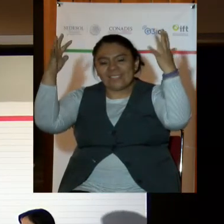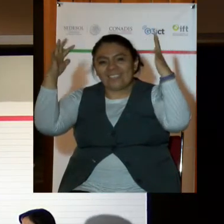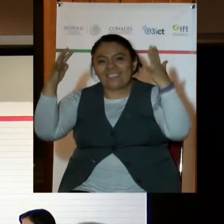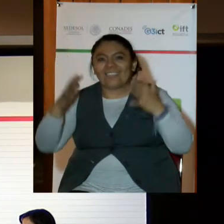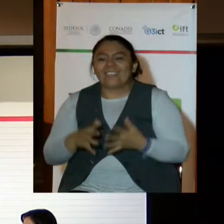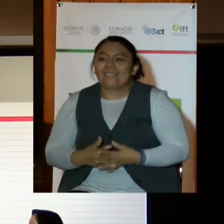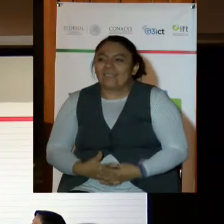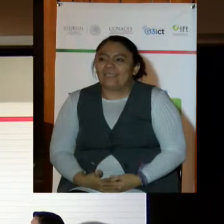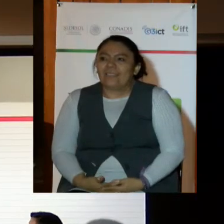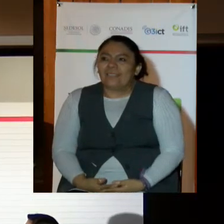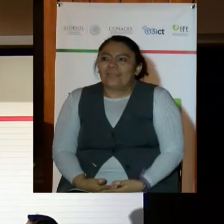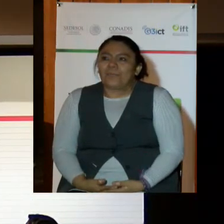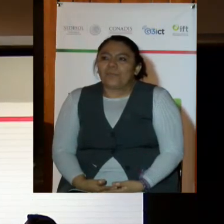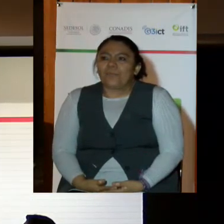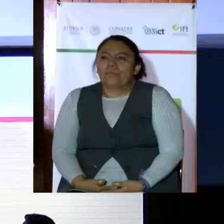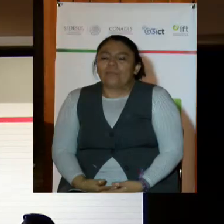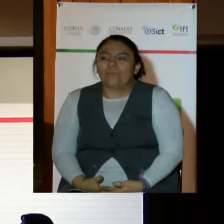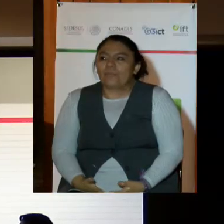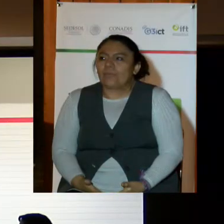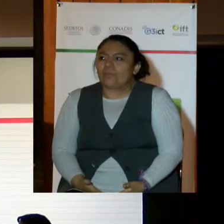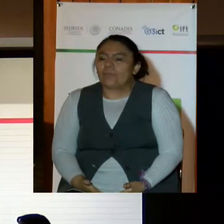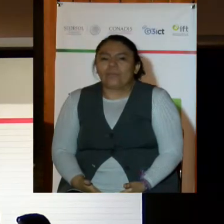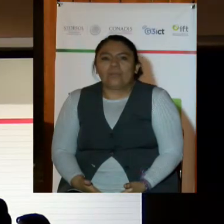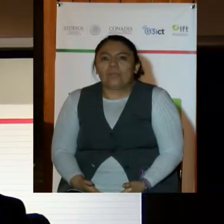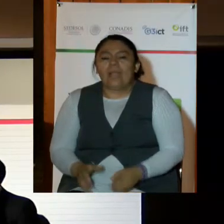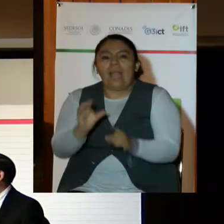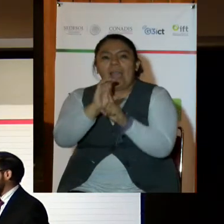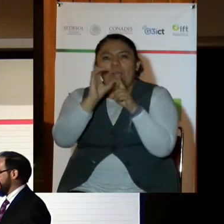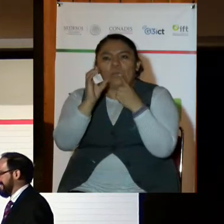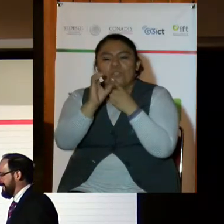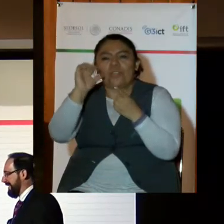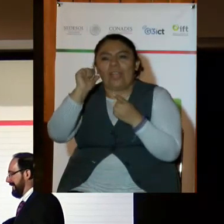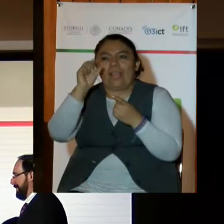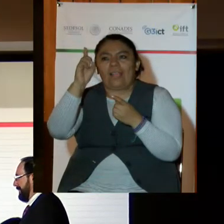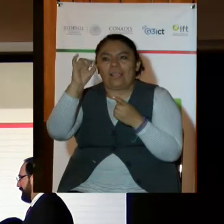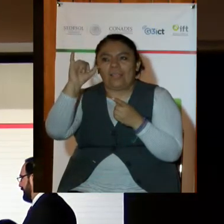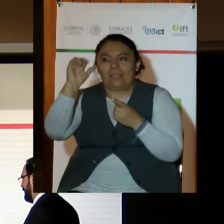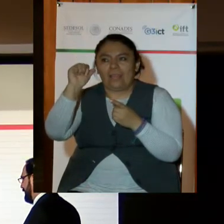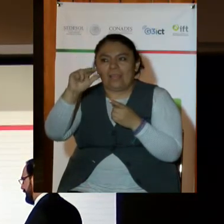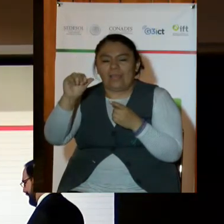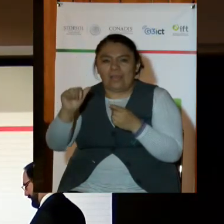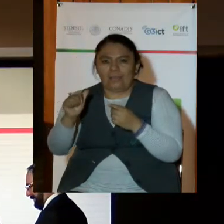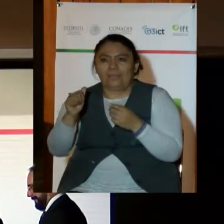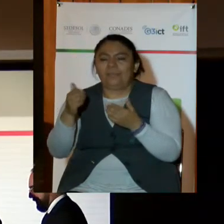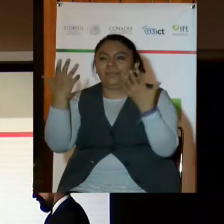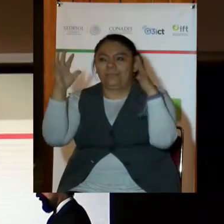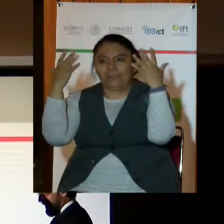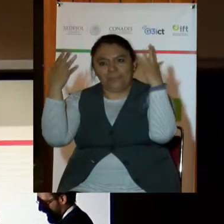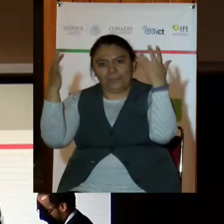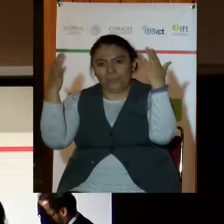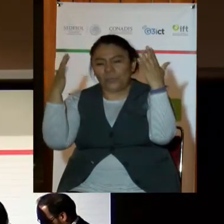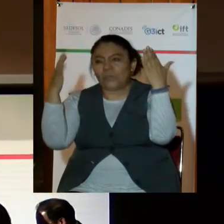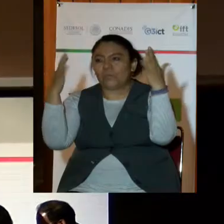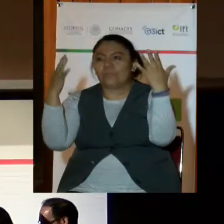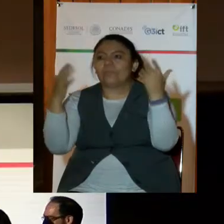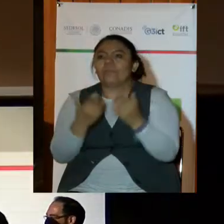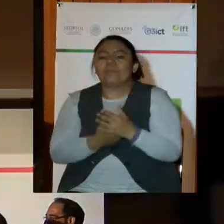Jesús, si me haces favor, el reconocimiento para Ricardo del Ingenium, muchas gracias.